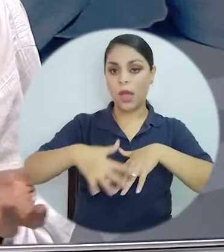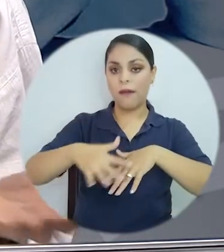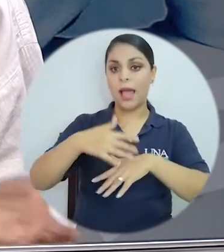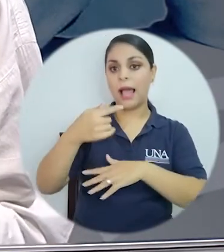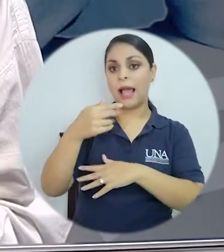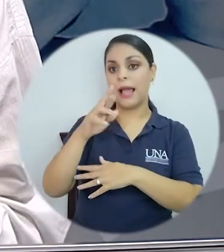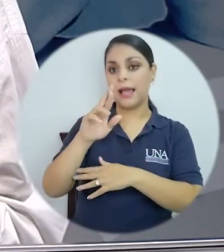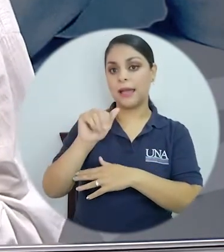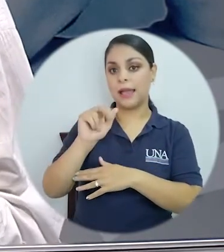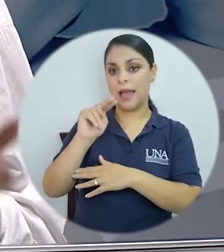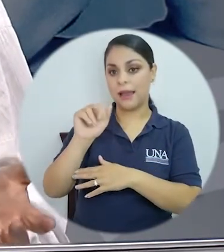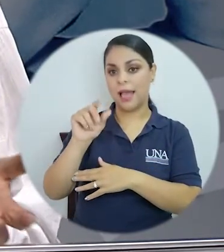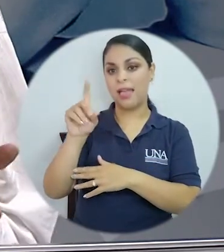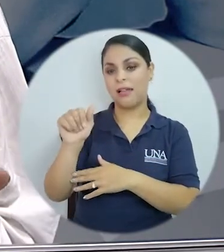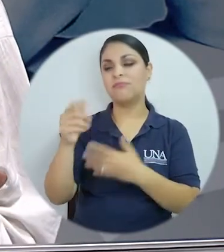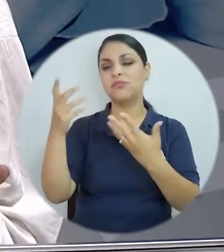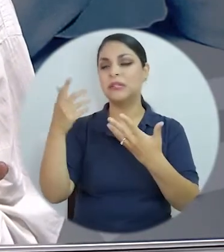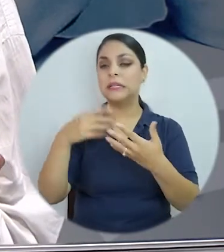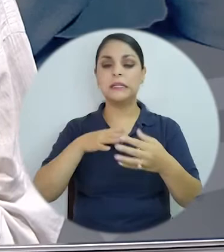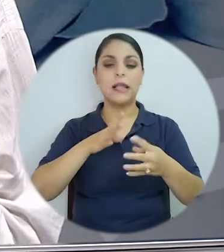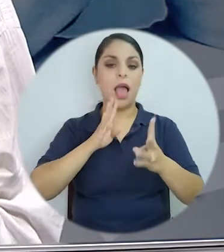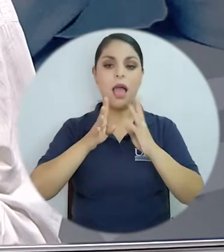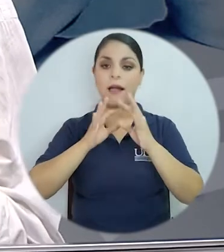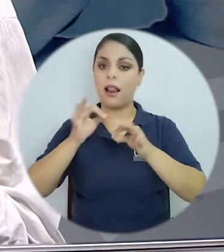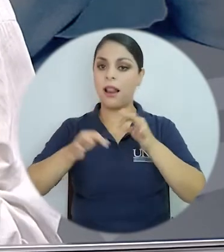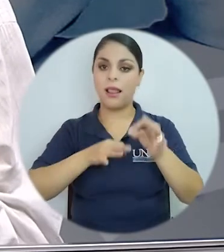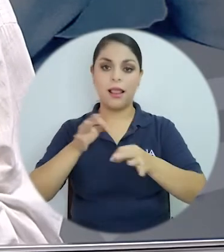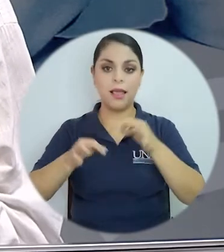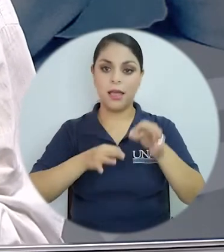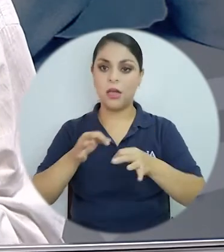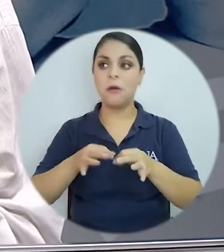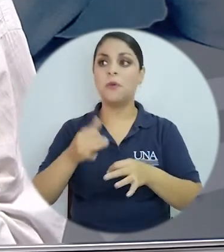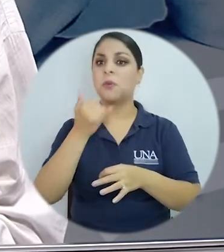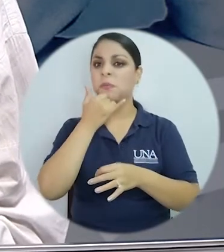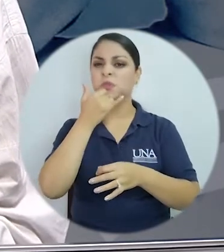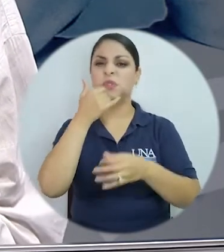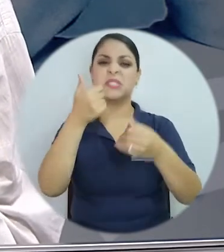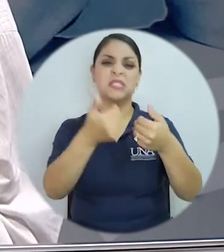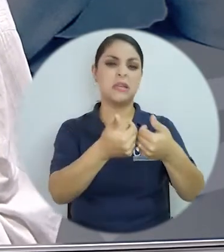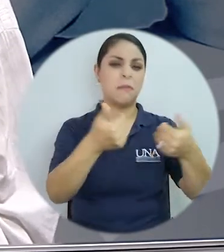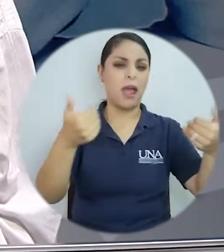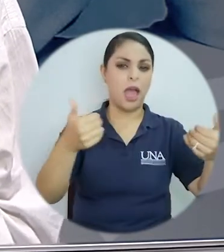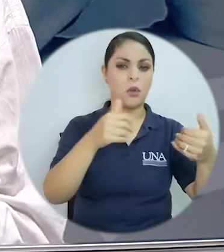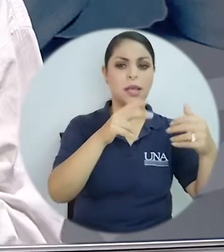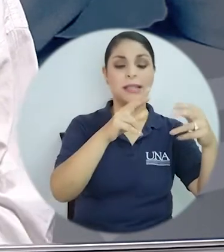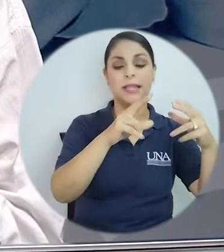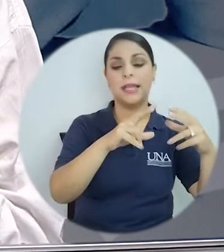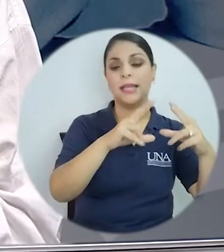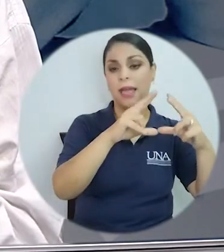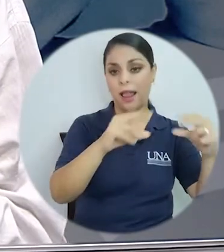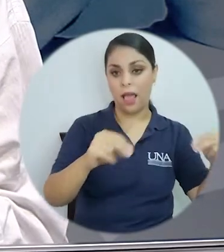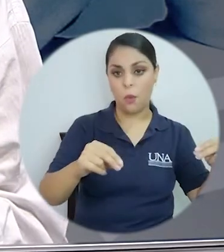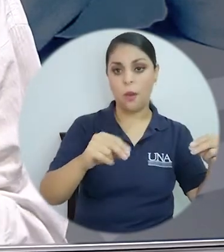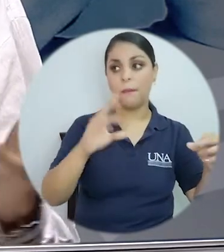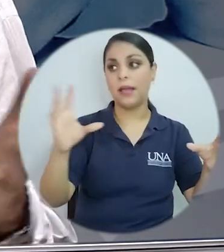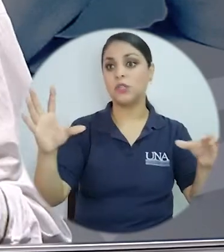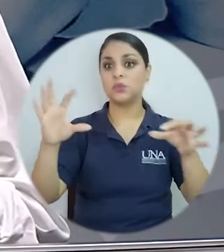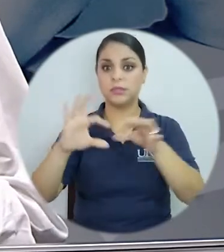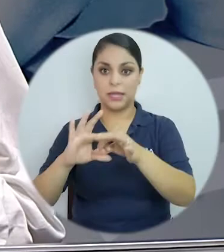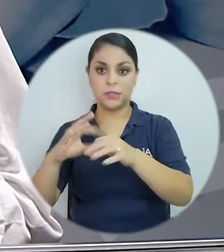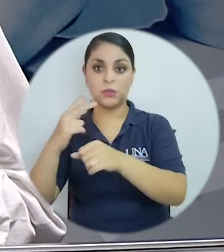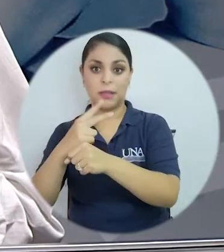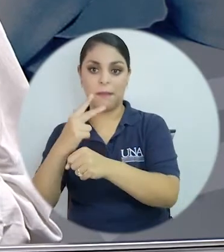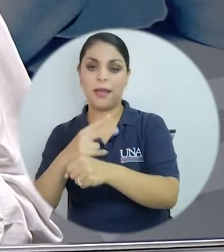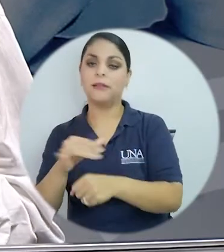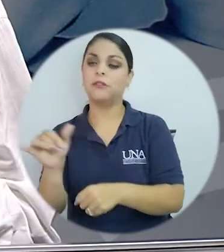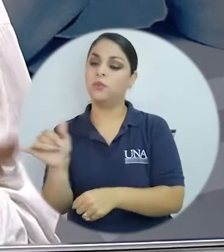razones corruptas que aquí sería largo explicar, los Sacasa la separaron de León para asociarse a Guatemala, también hubo